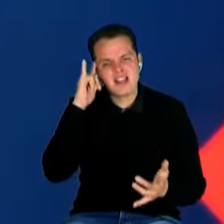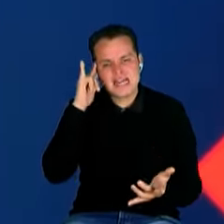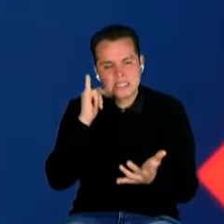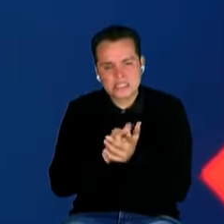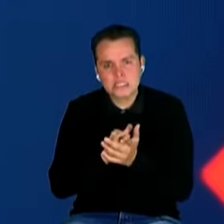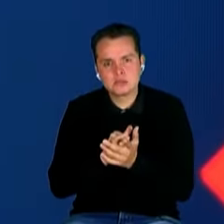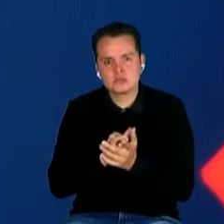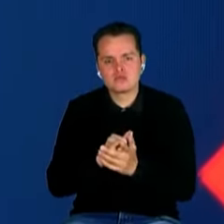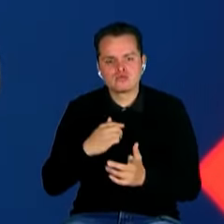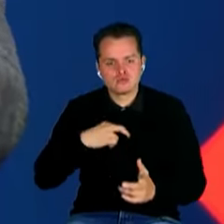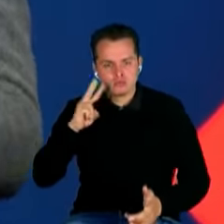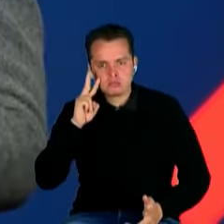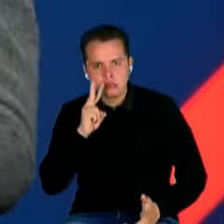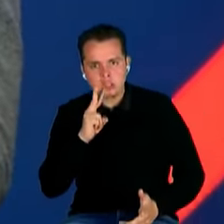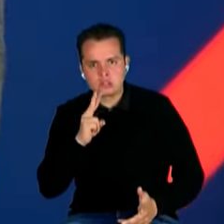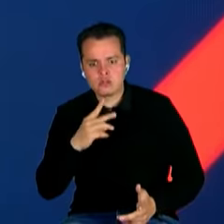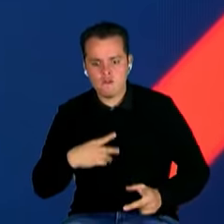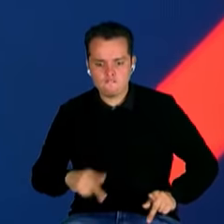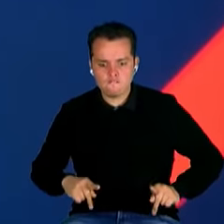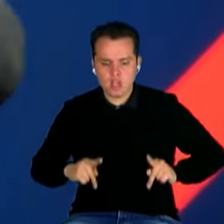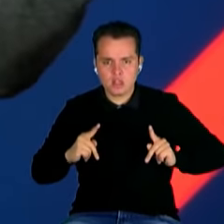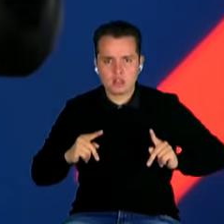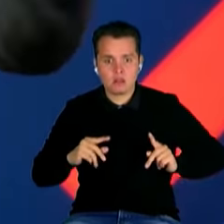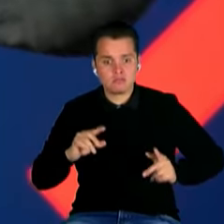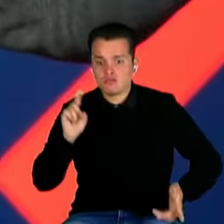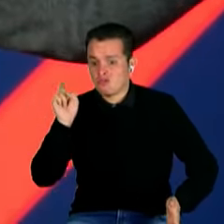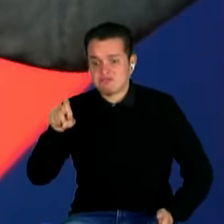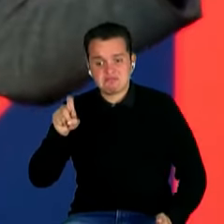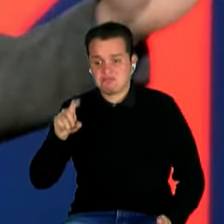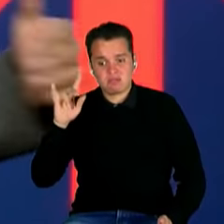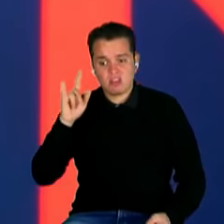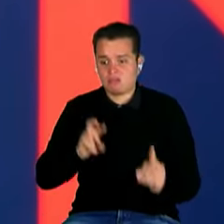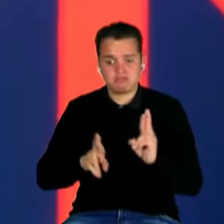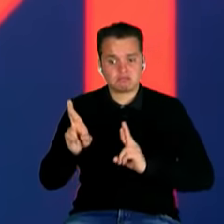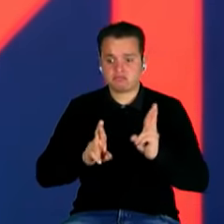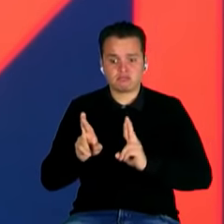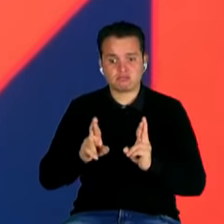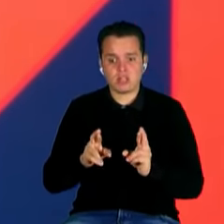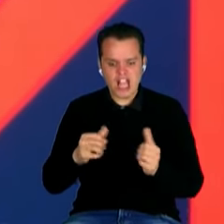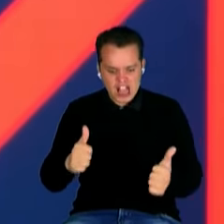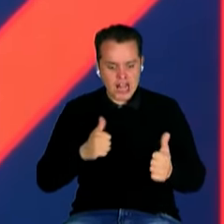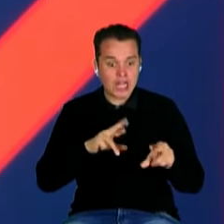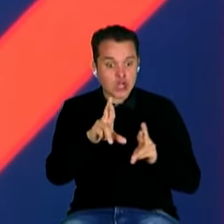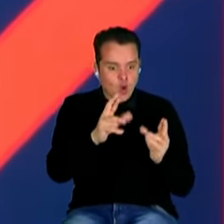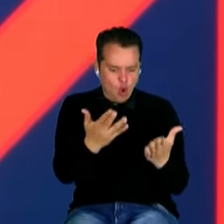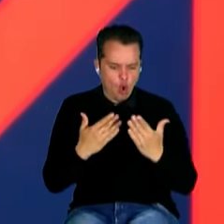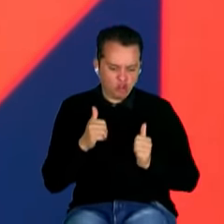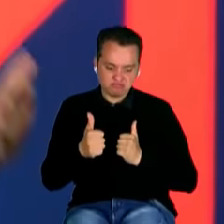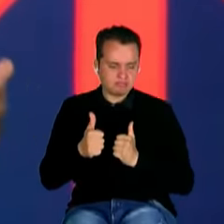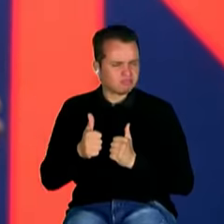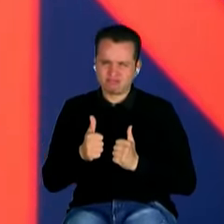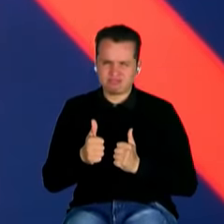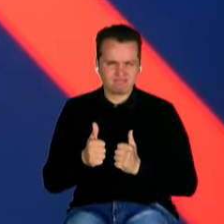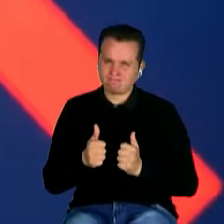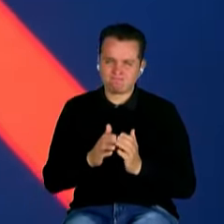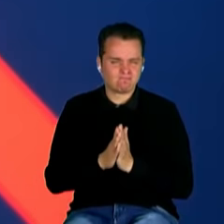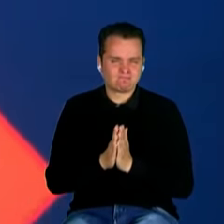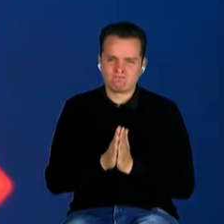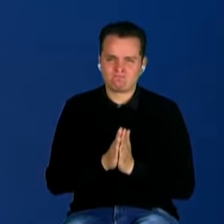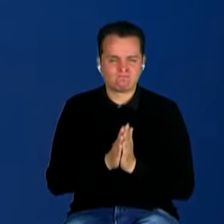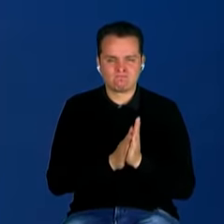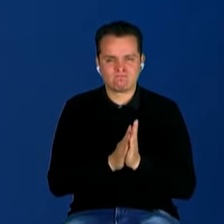creído y hemos visto en nuestras vidas que no necesitamos la suerte para que nos vaya bien. Es